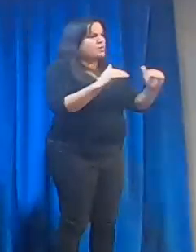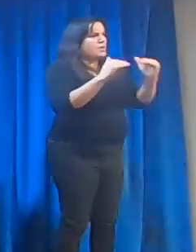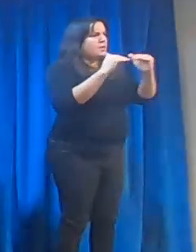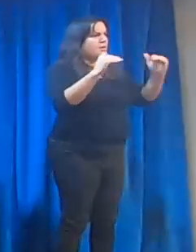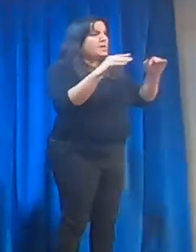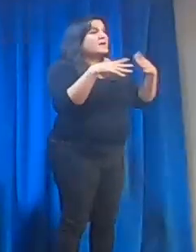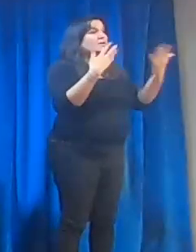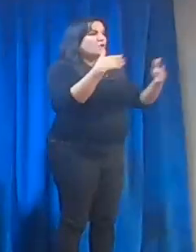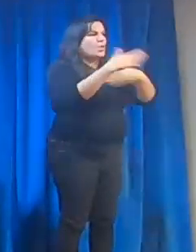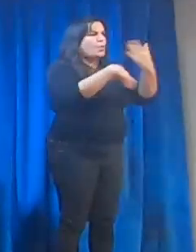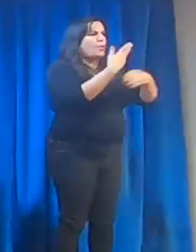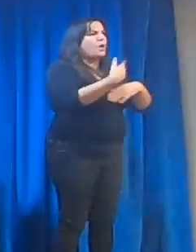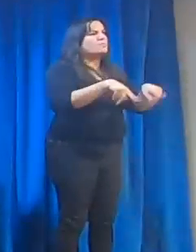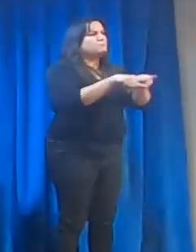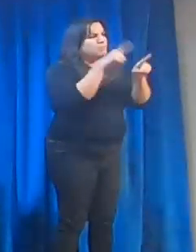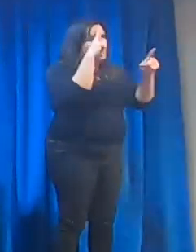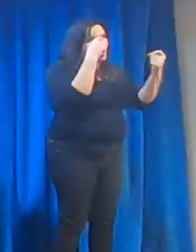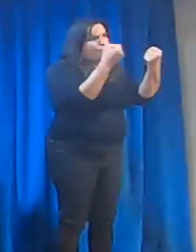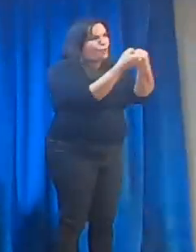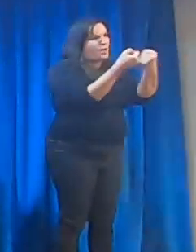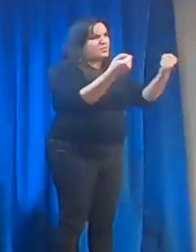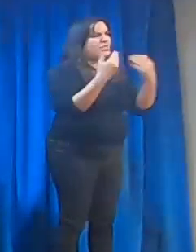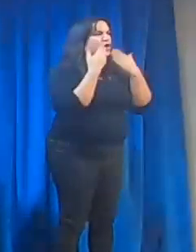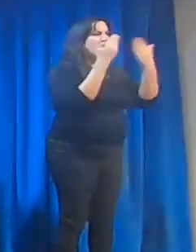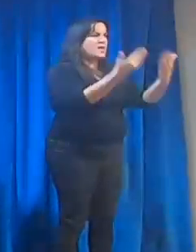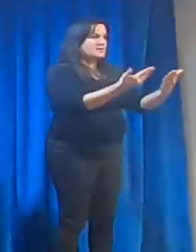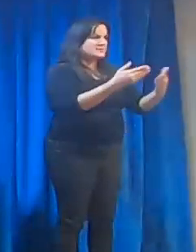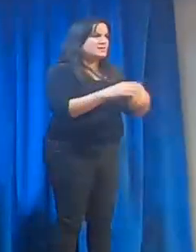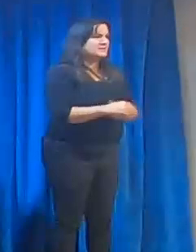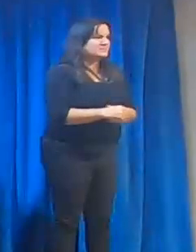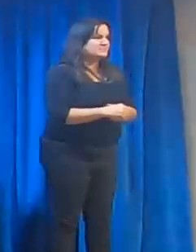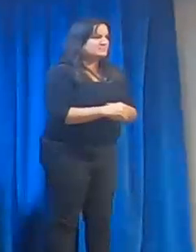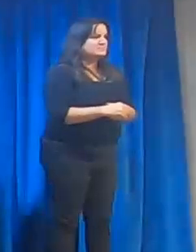hacer un acuerdo. Gracias.